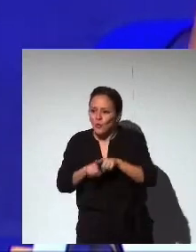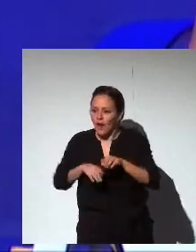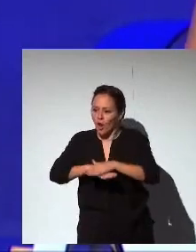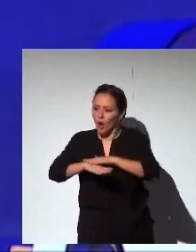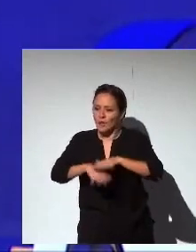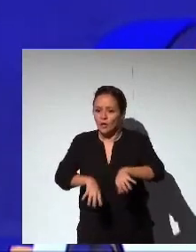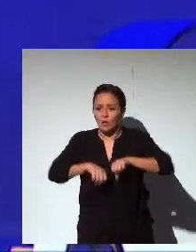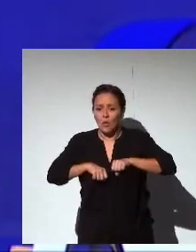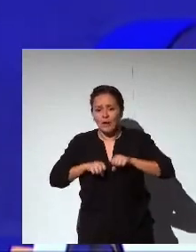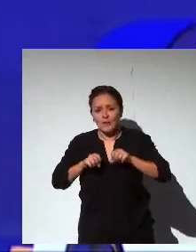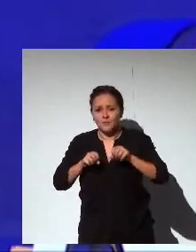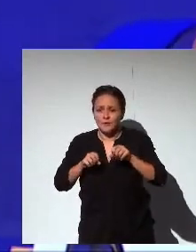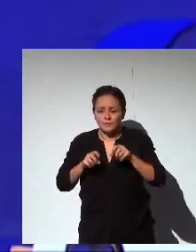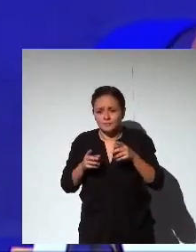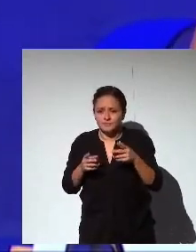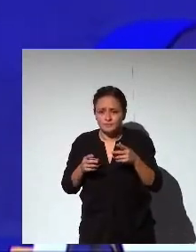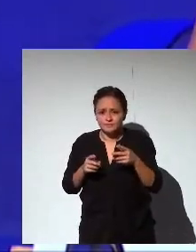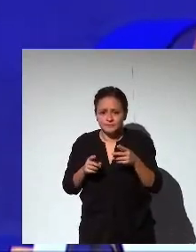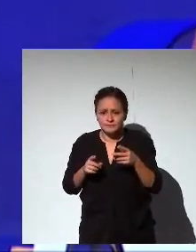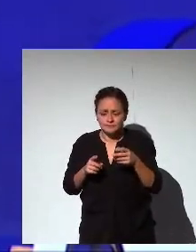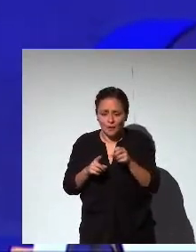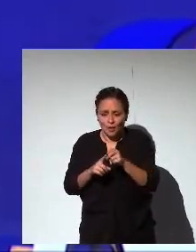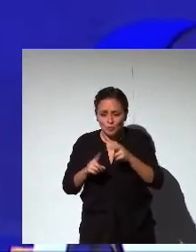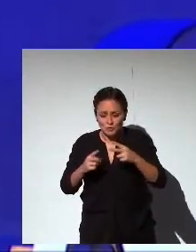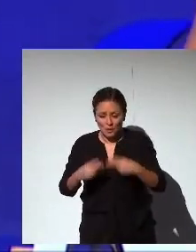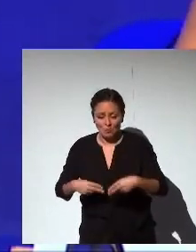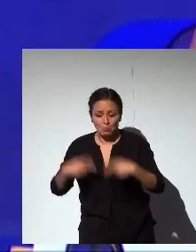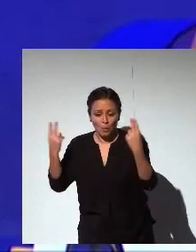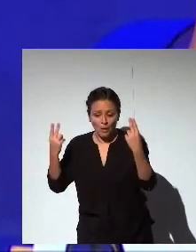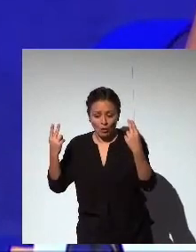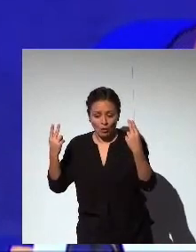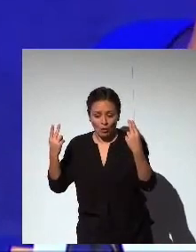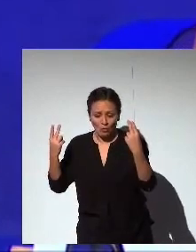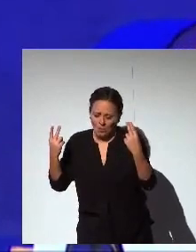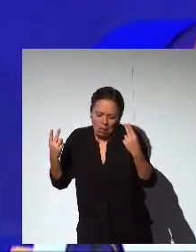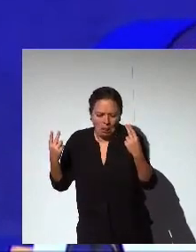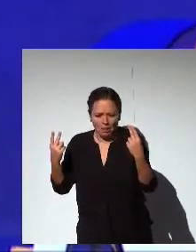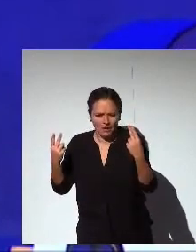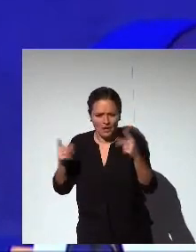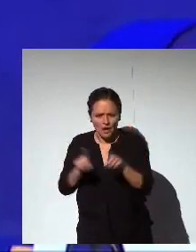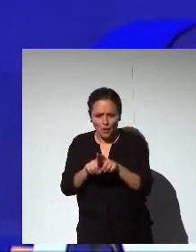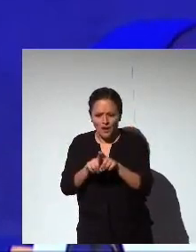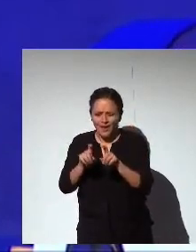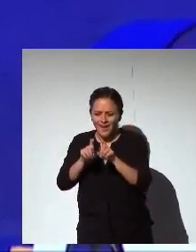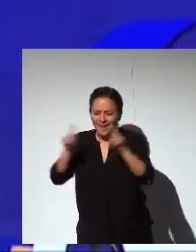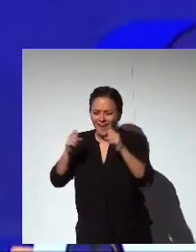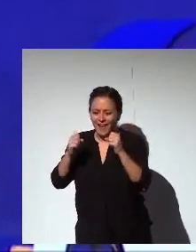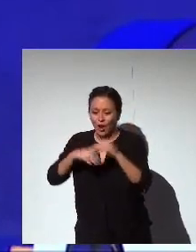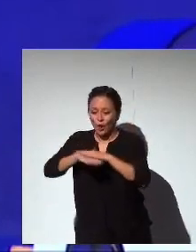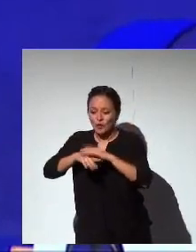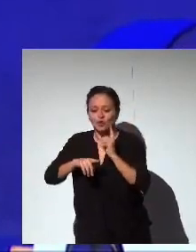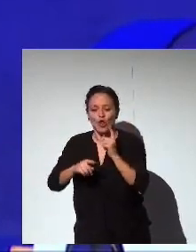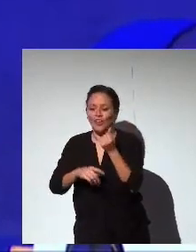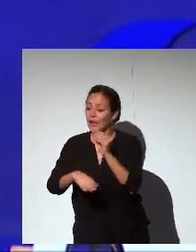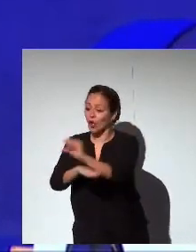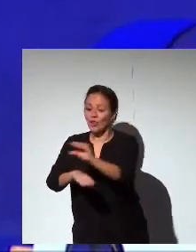que nos carguemos lo público y realmente las administraciones seamos solo una entidad que presta dinero. No, las